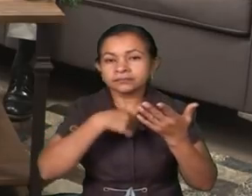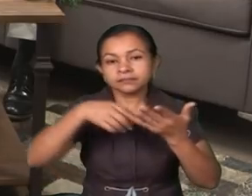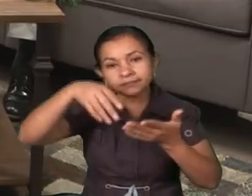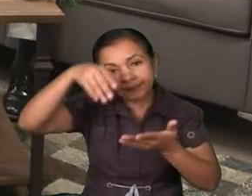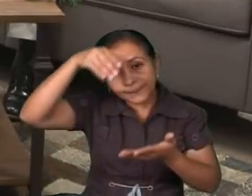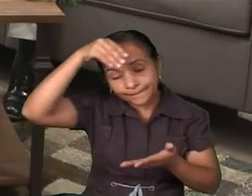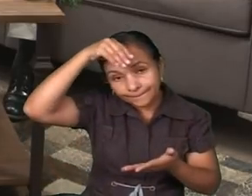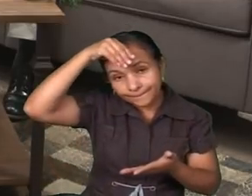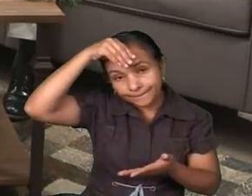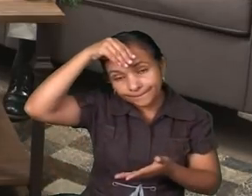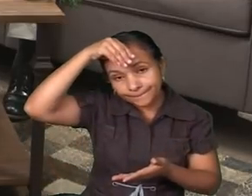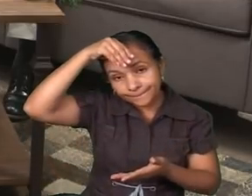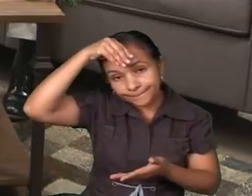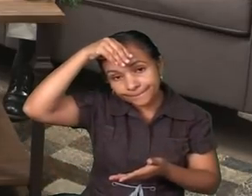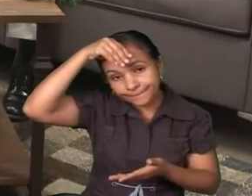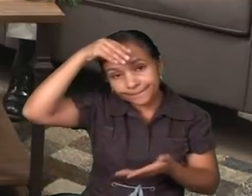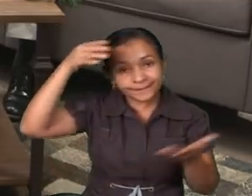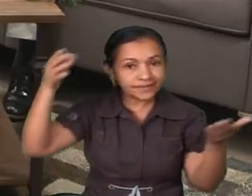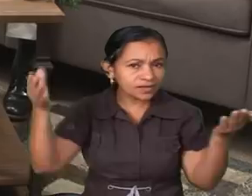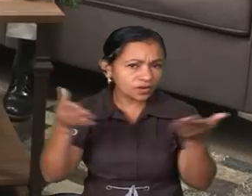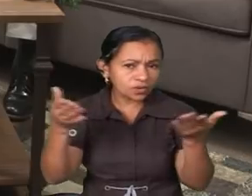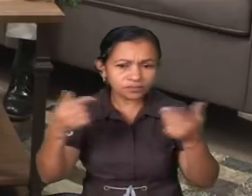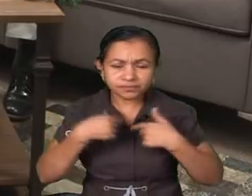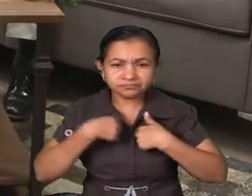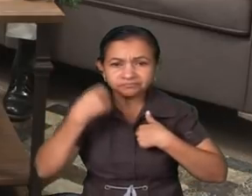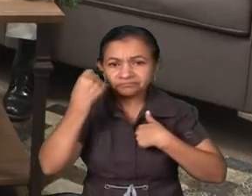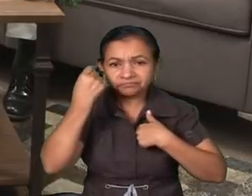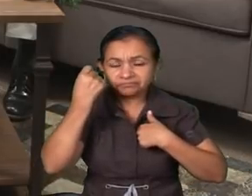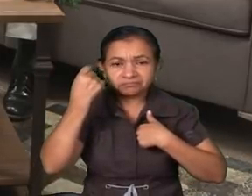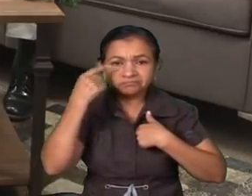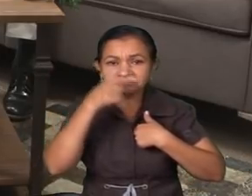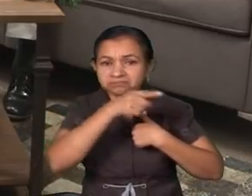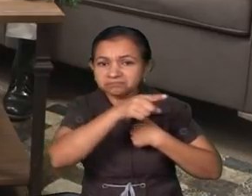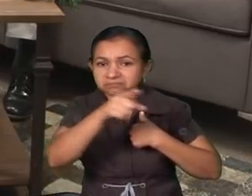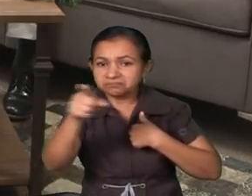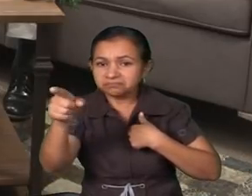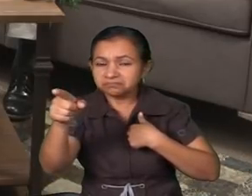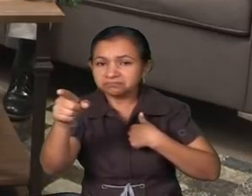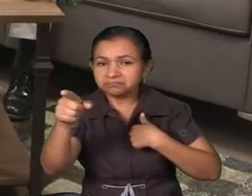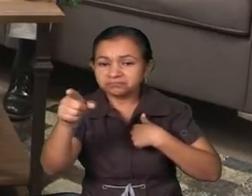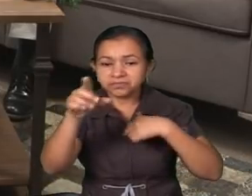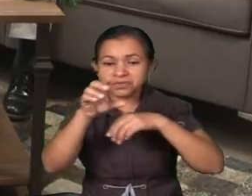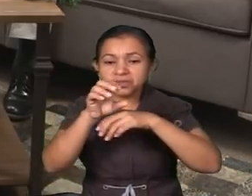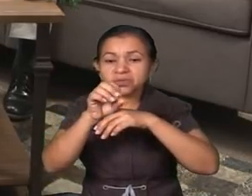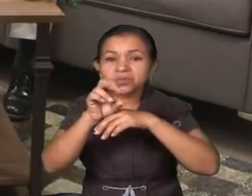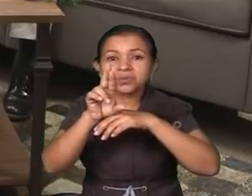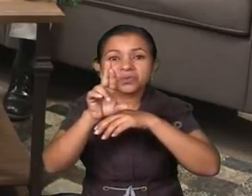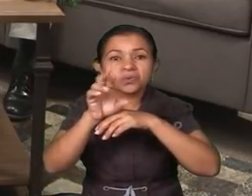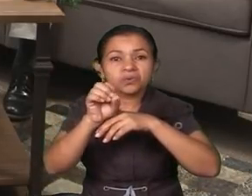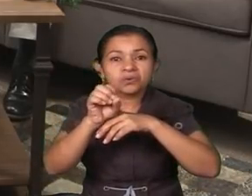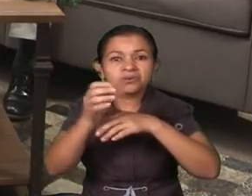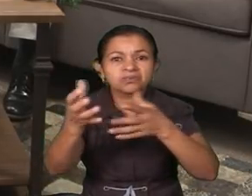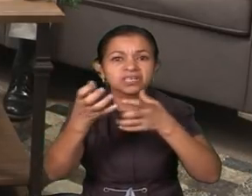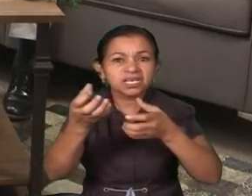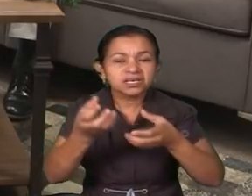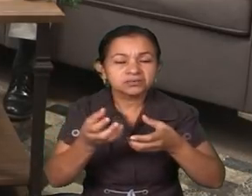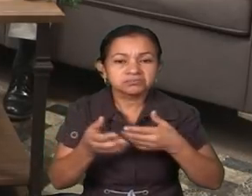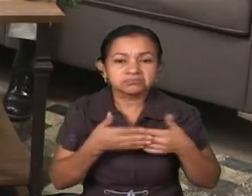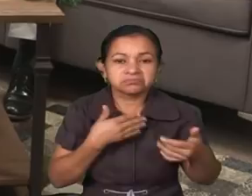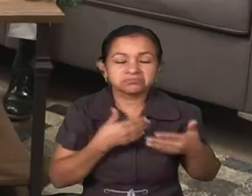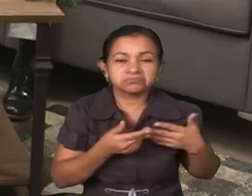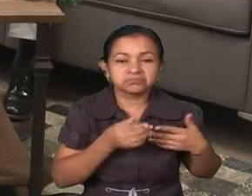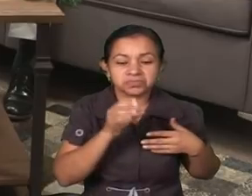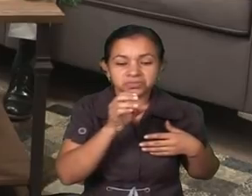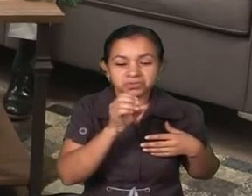bautizarme, así como no entiendo por qué ustedes tampoco y quieren tanto oro, pero le voy a dar todo el oro a